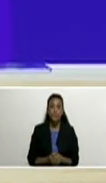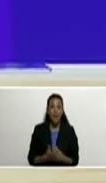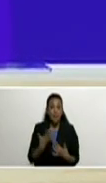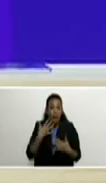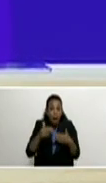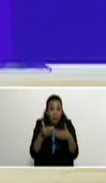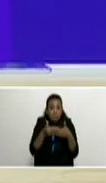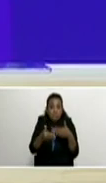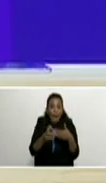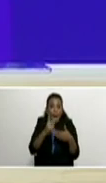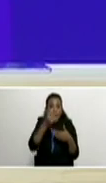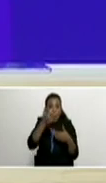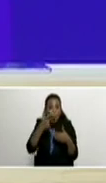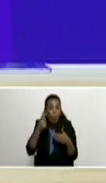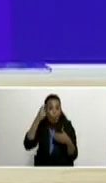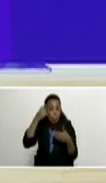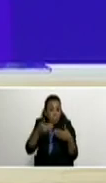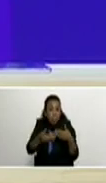Todavía